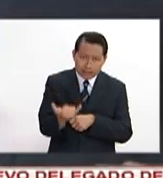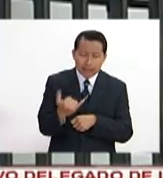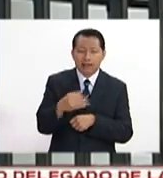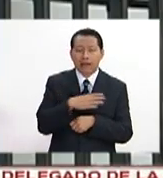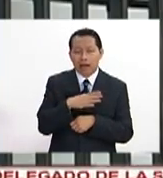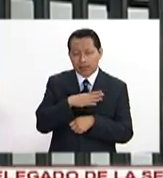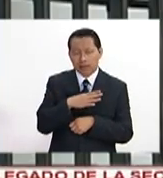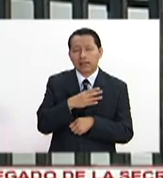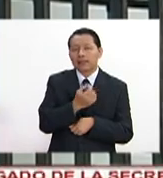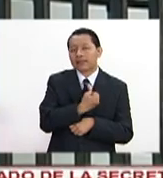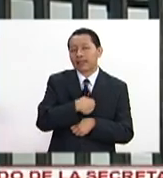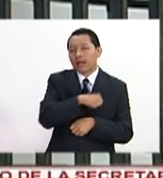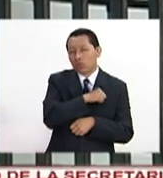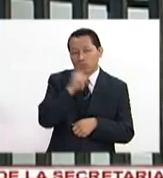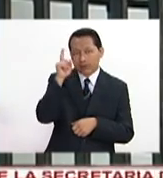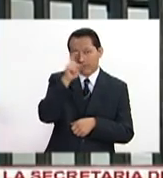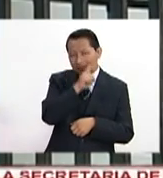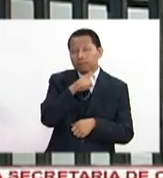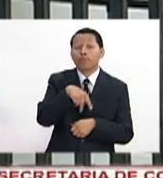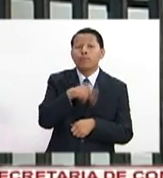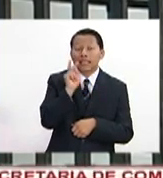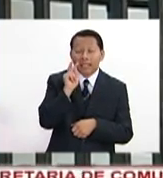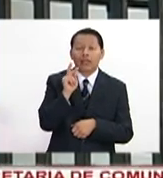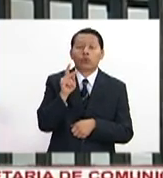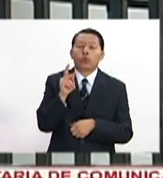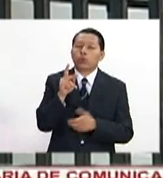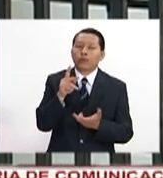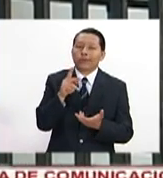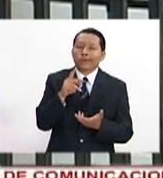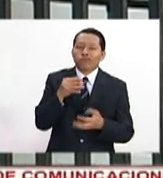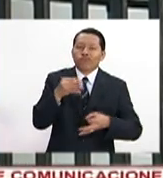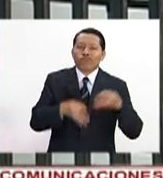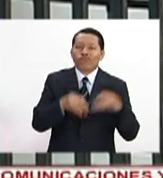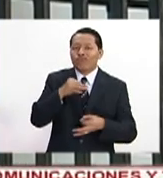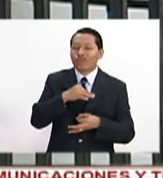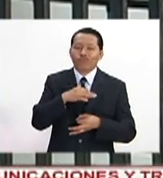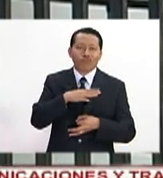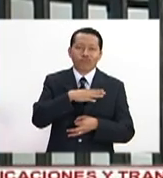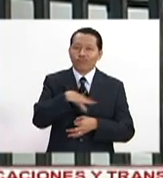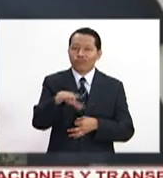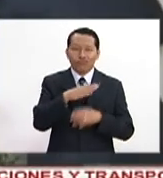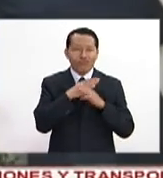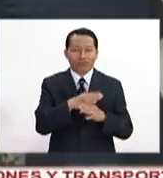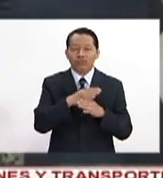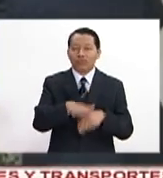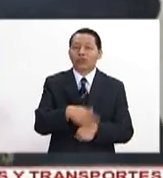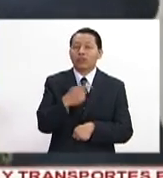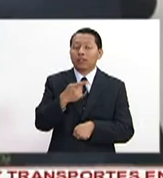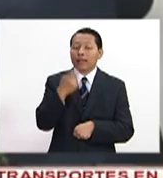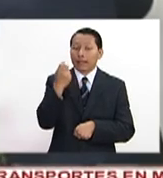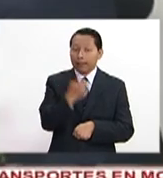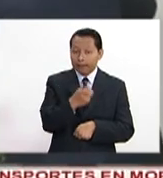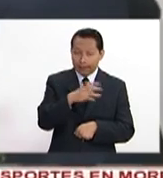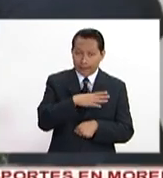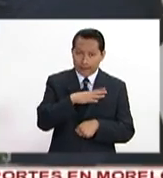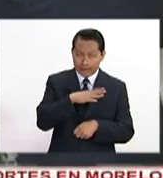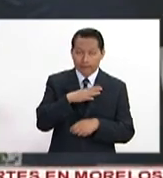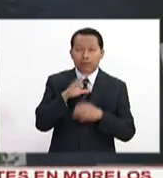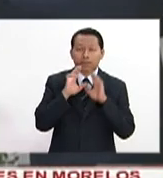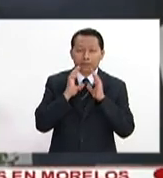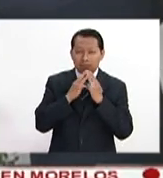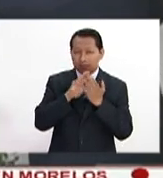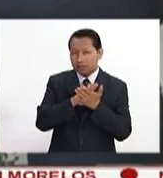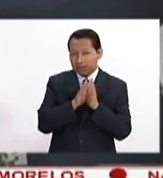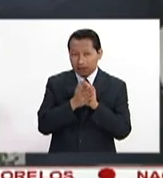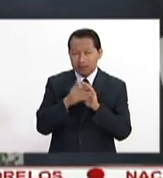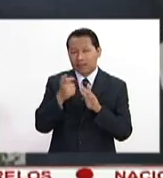precariedad condición de salud. Sin embargo, el Poder Judicial ha rechazado el recurso bajo el argumento de que la acusada por delincuencia organizada y lavado